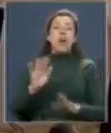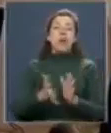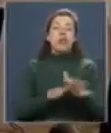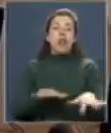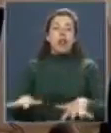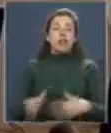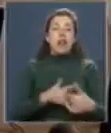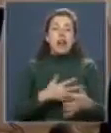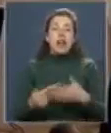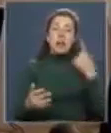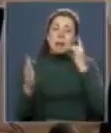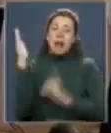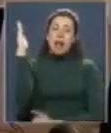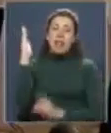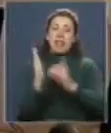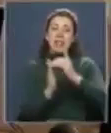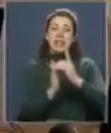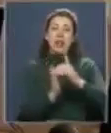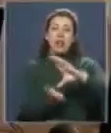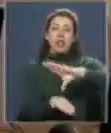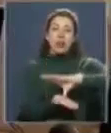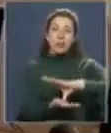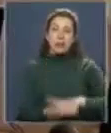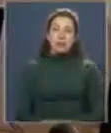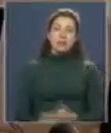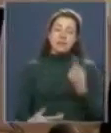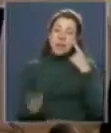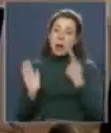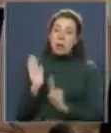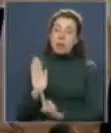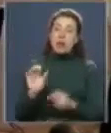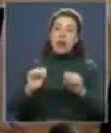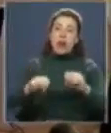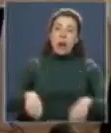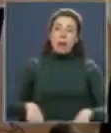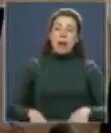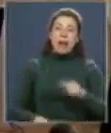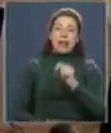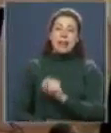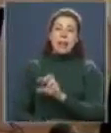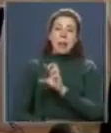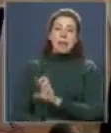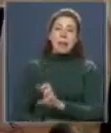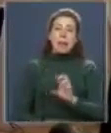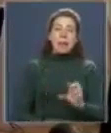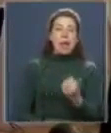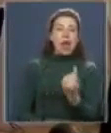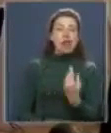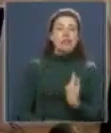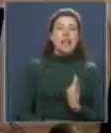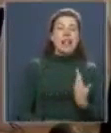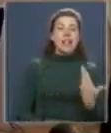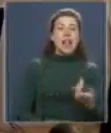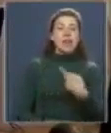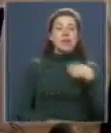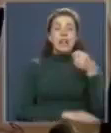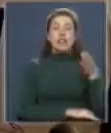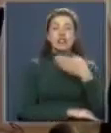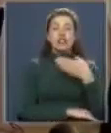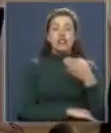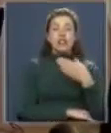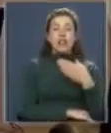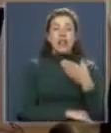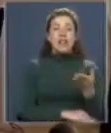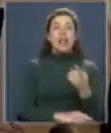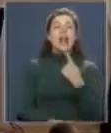naturales para el desarrollo del pueblo. Ya quedó demostrado con la aprobación del TPP-11 y la entrega de nuestra soberanía nacional a